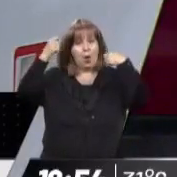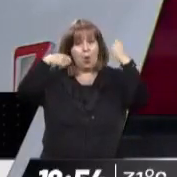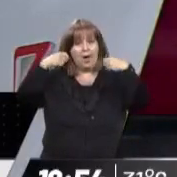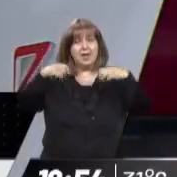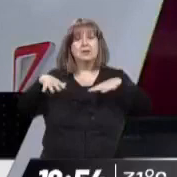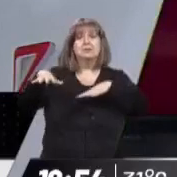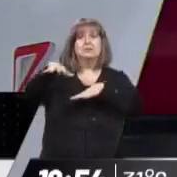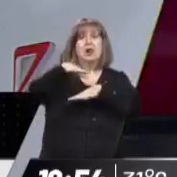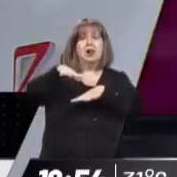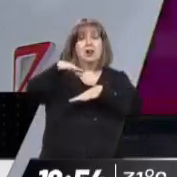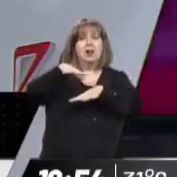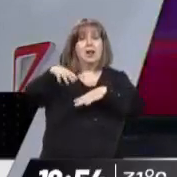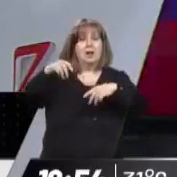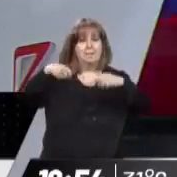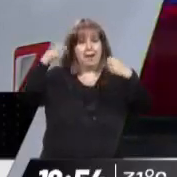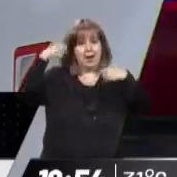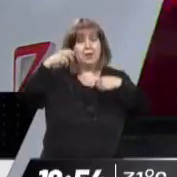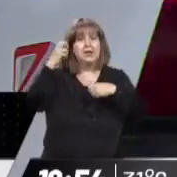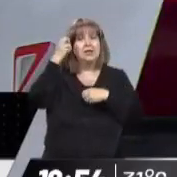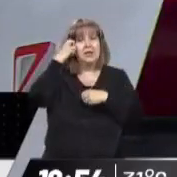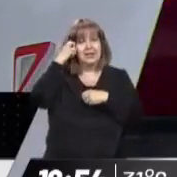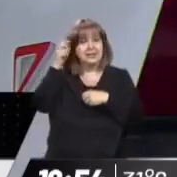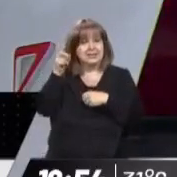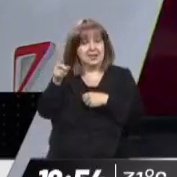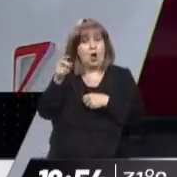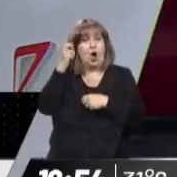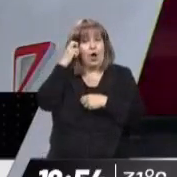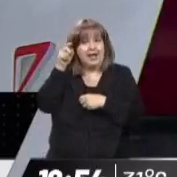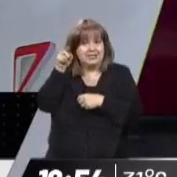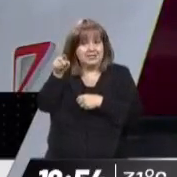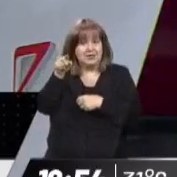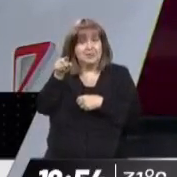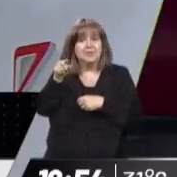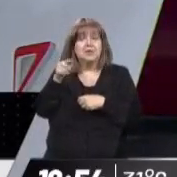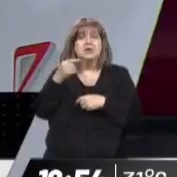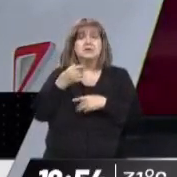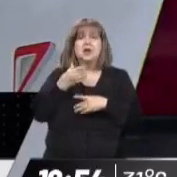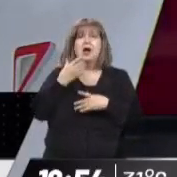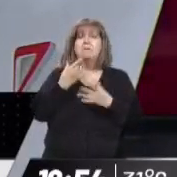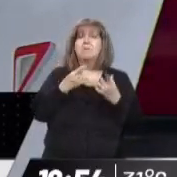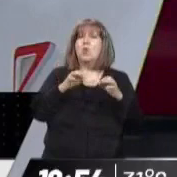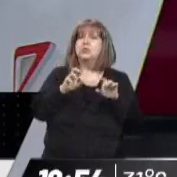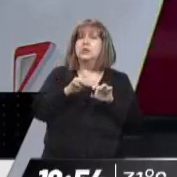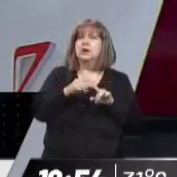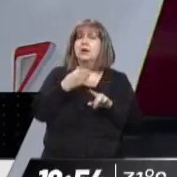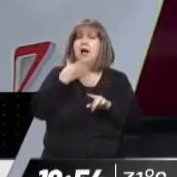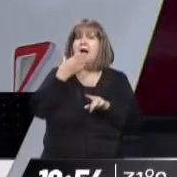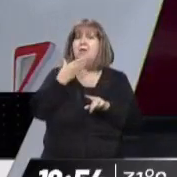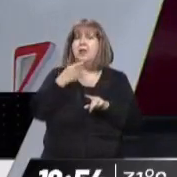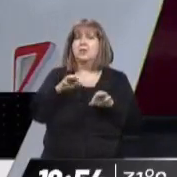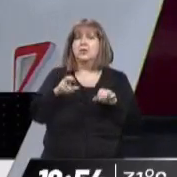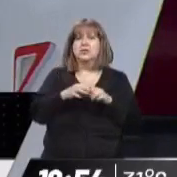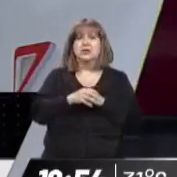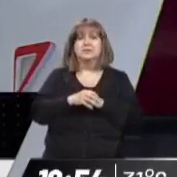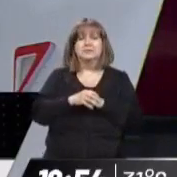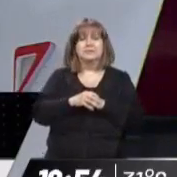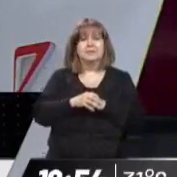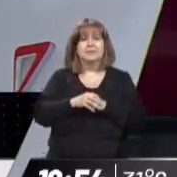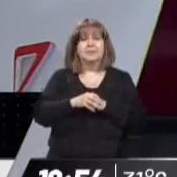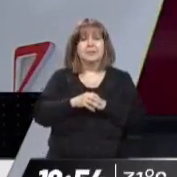tema. Un tema que es muy escuchado, por cierto, que tiene millones de reproducciones y es nada más ni nada menos